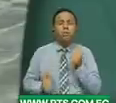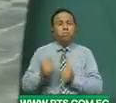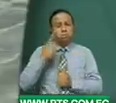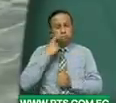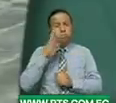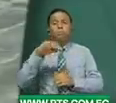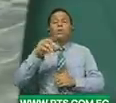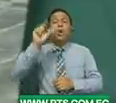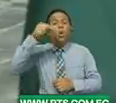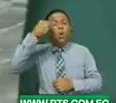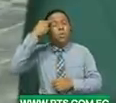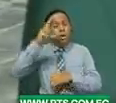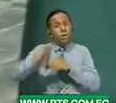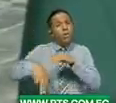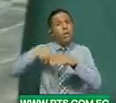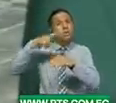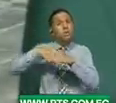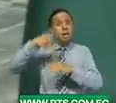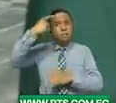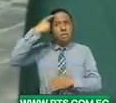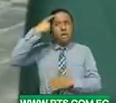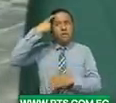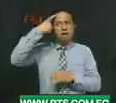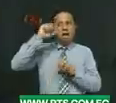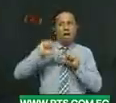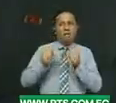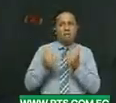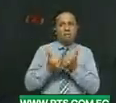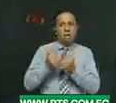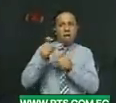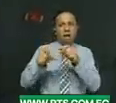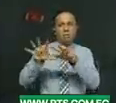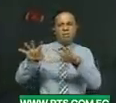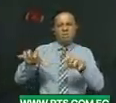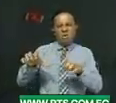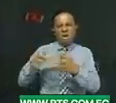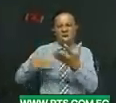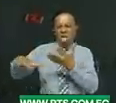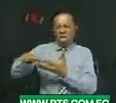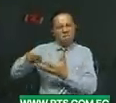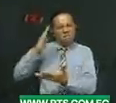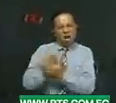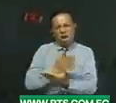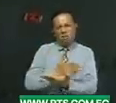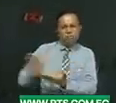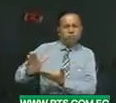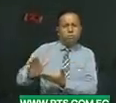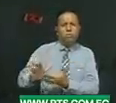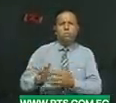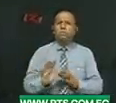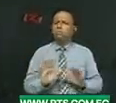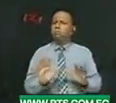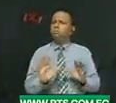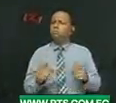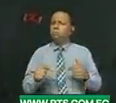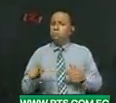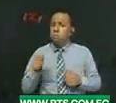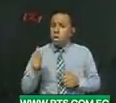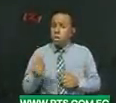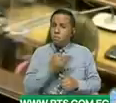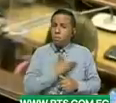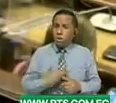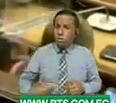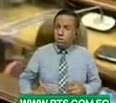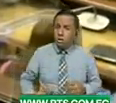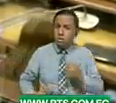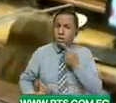no tiene en mente una muerte cruzada. Así lo confirmó el presidente de la República, quien exhortó